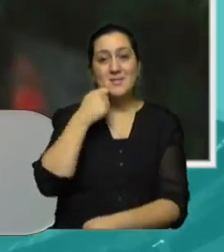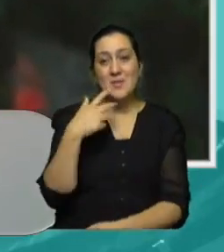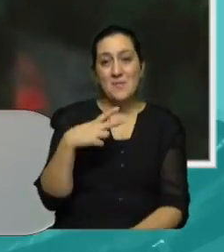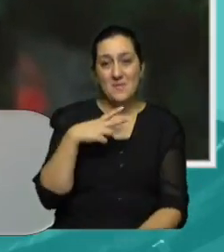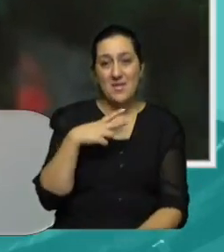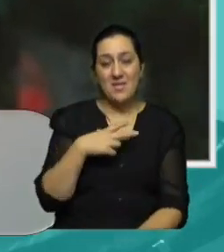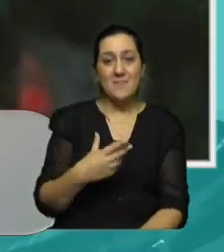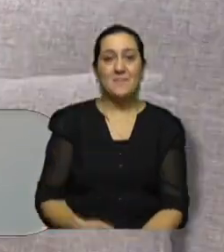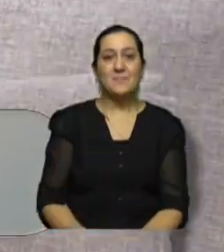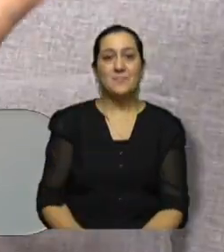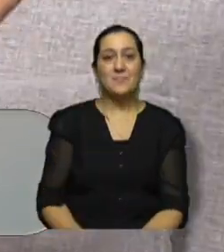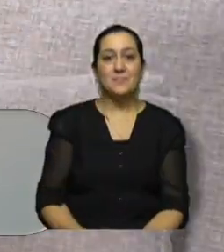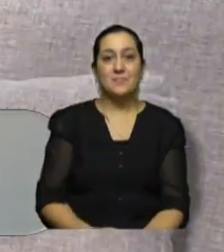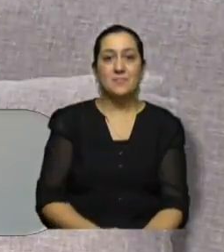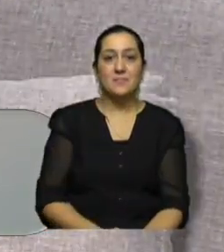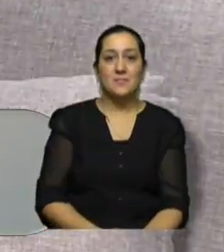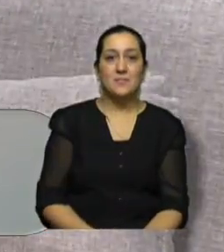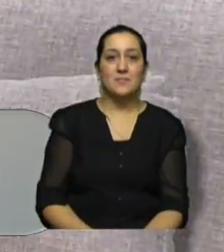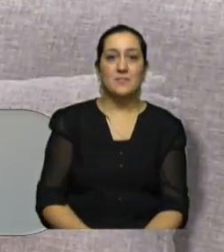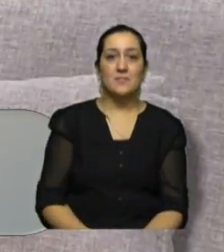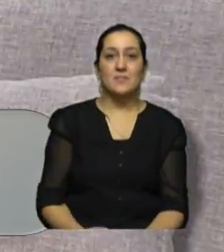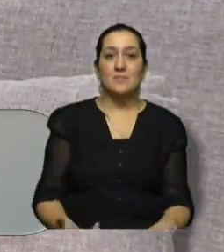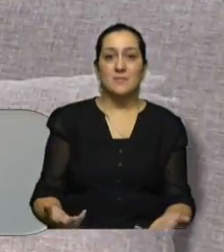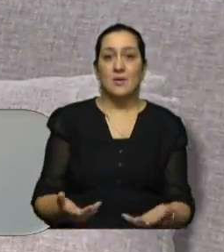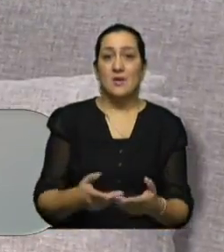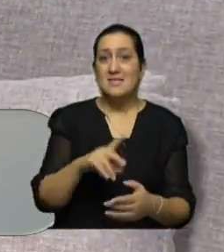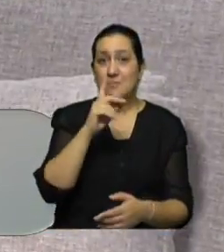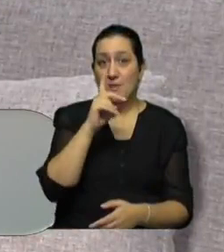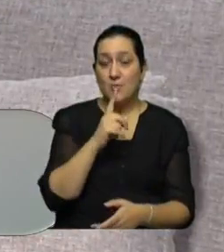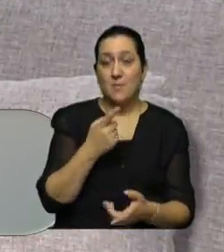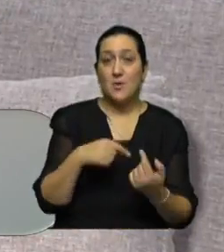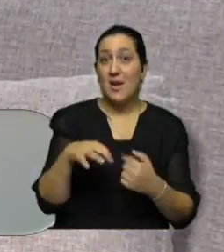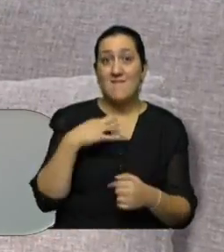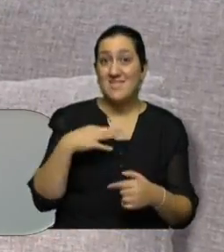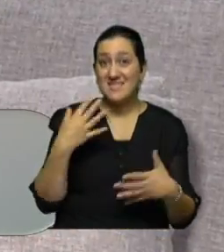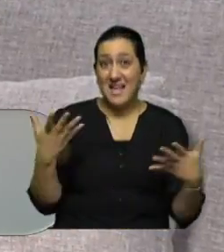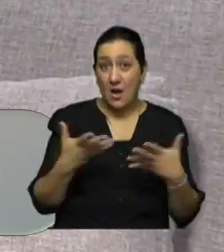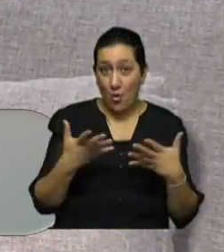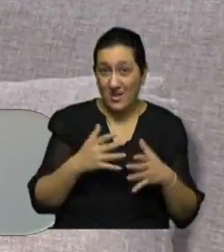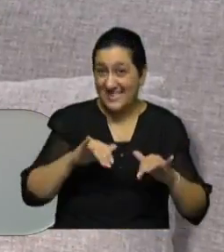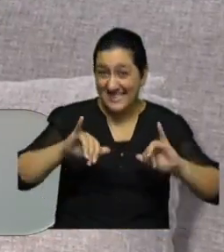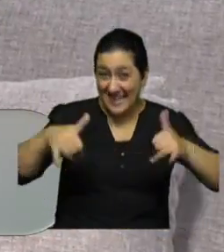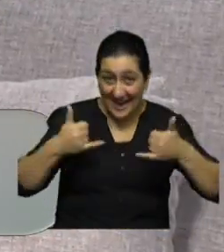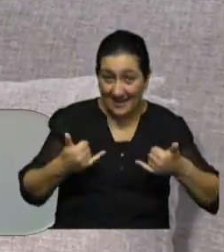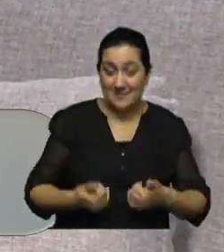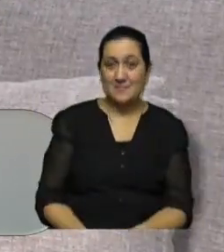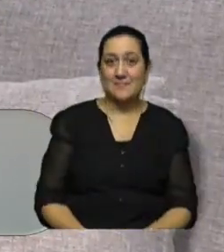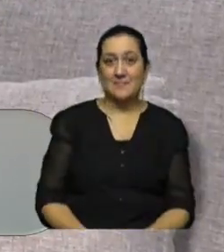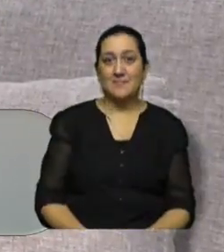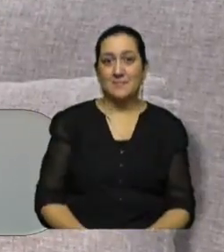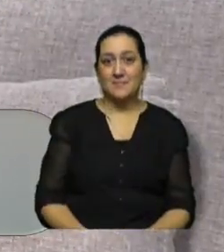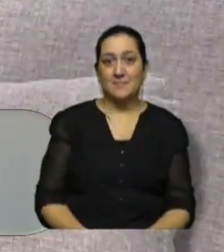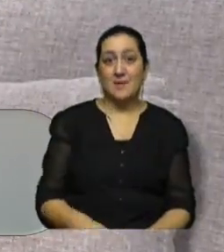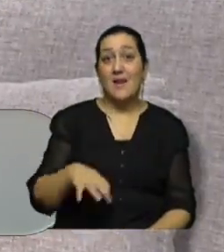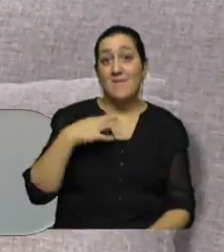la onda es tipo, tenés tac sí. Y ta, pero después, no, la vida es ahora, hay que sacar la entrada ahora, la vida es